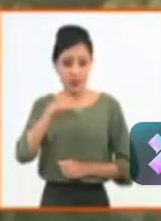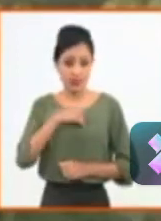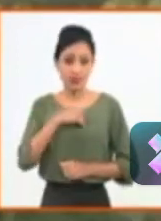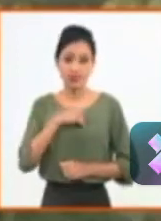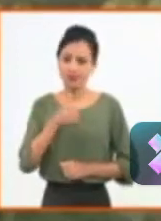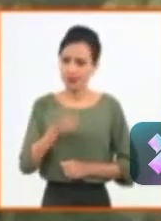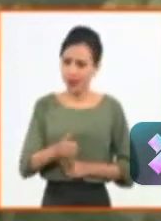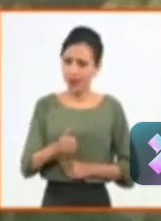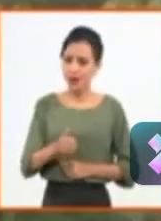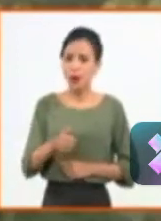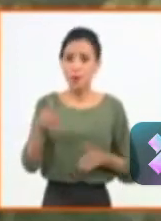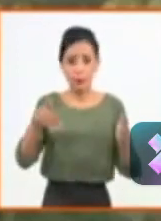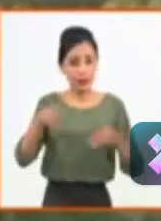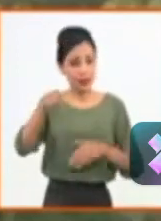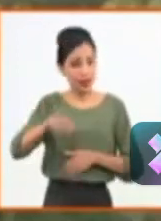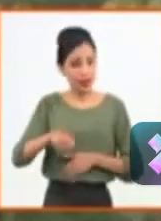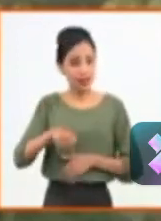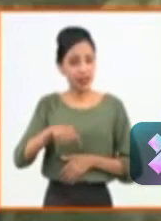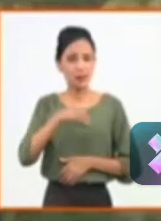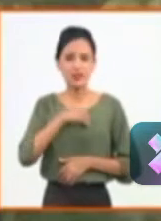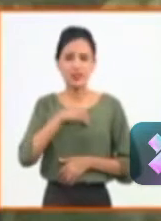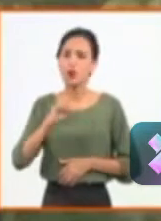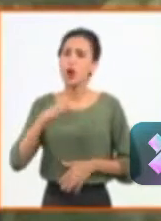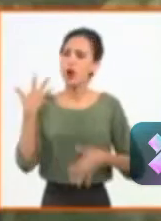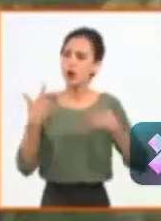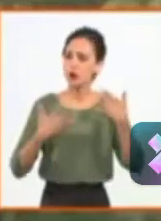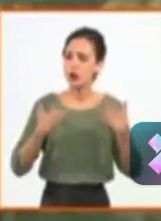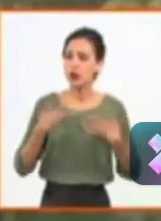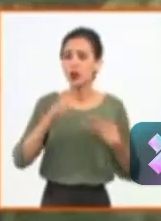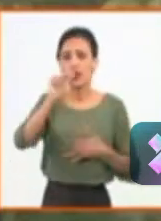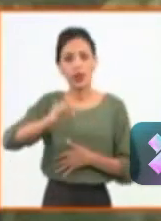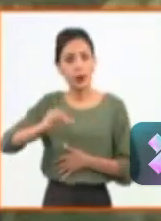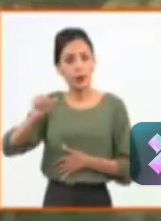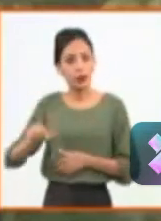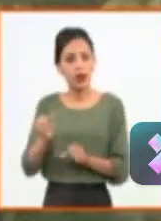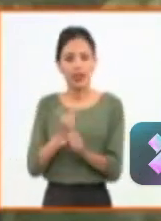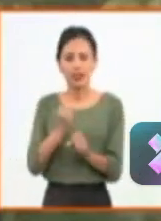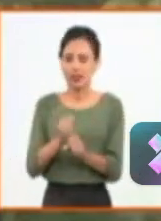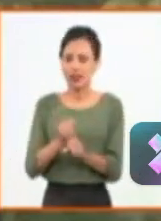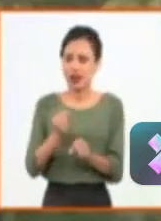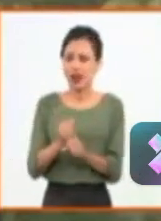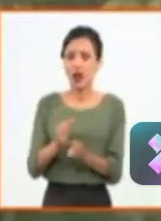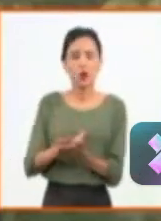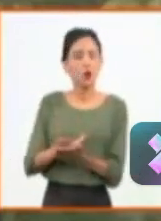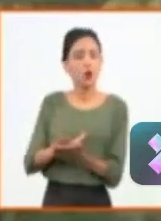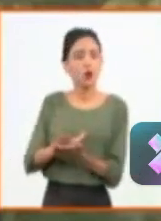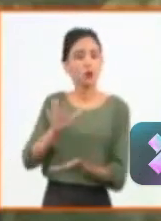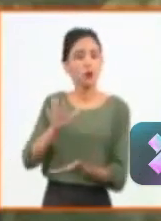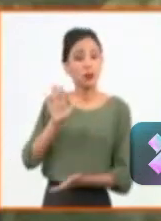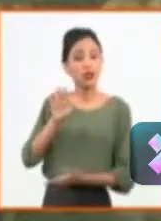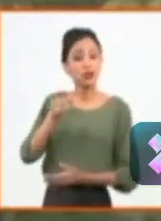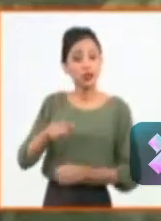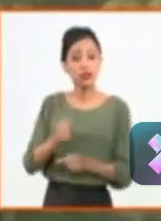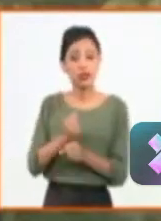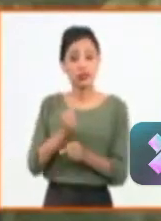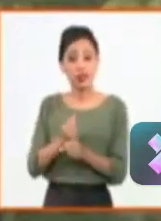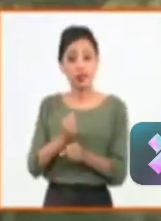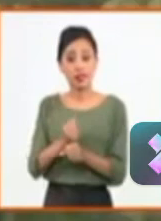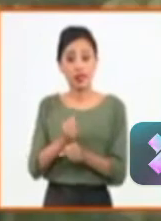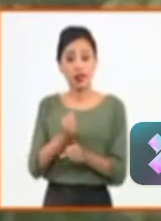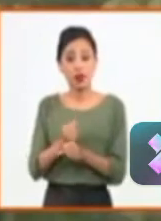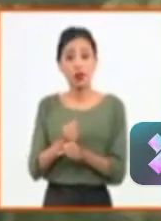las personas que han asumido con especial compromiso, con especial amor, la labor de traer